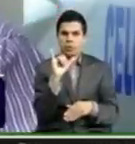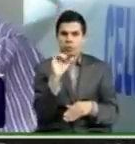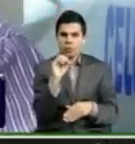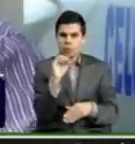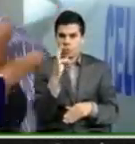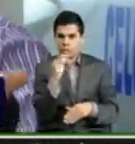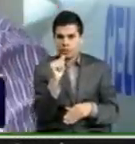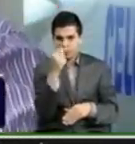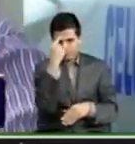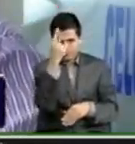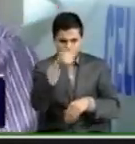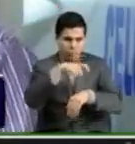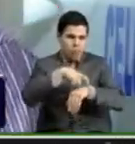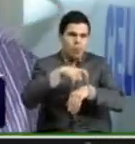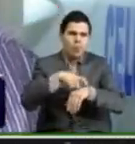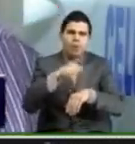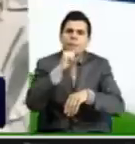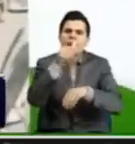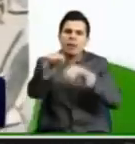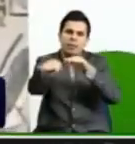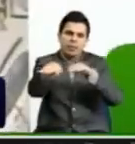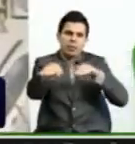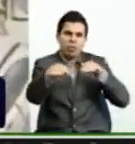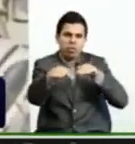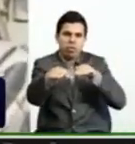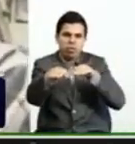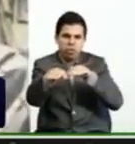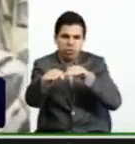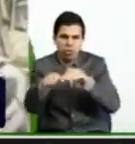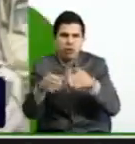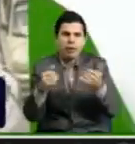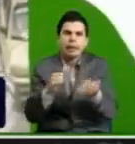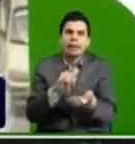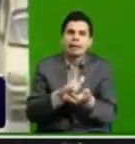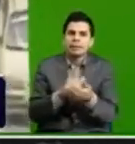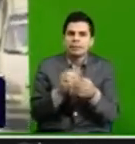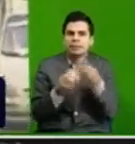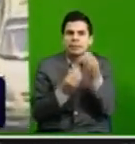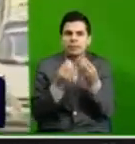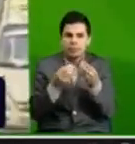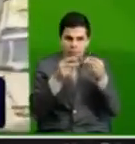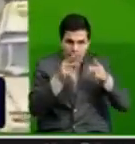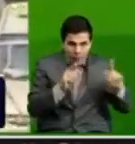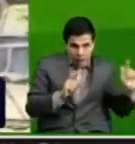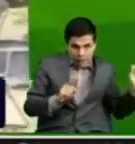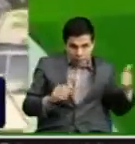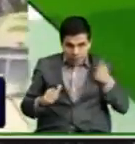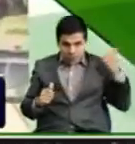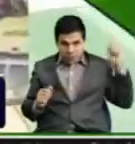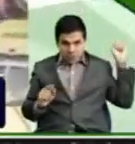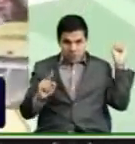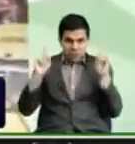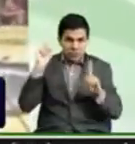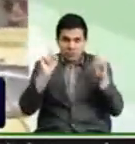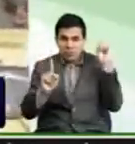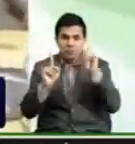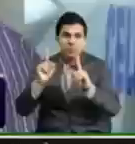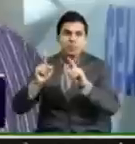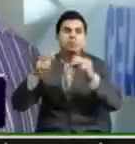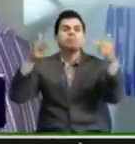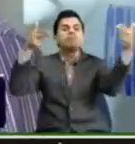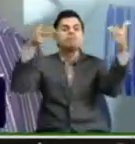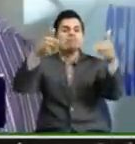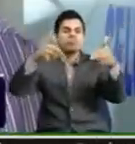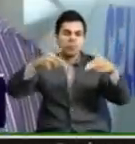horas pico, el tráfico tiende a ser lento, entonces en ese instante es donde ellos aprovecharon, pues digo yo,